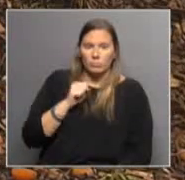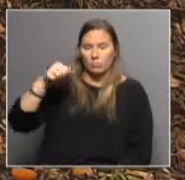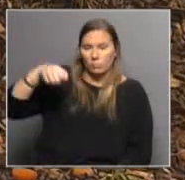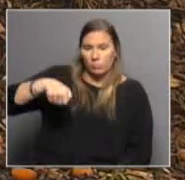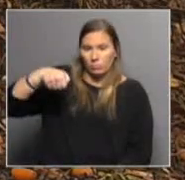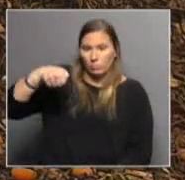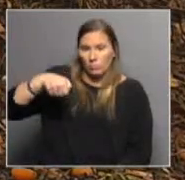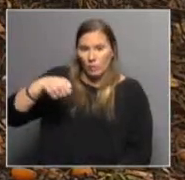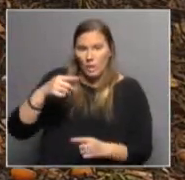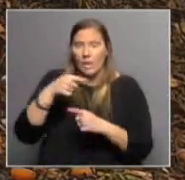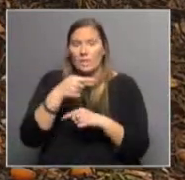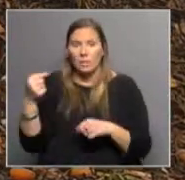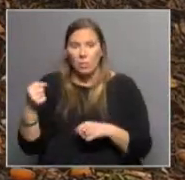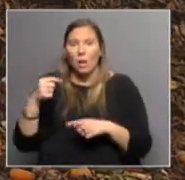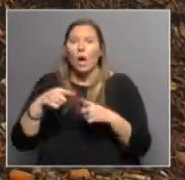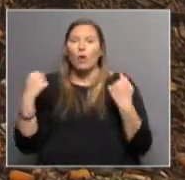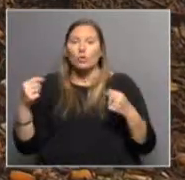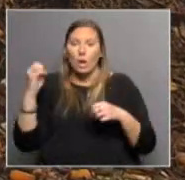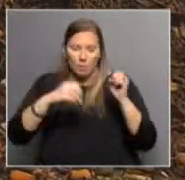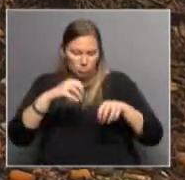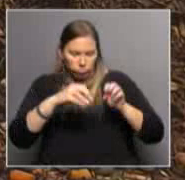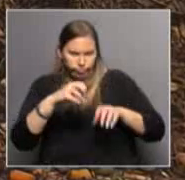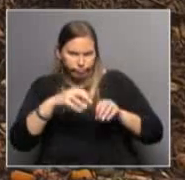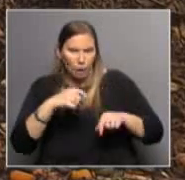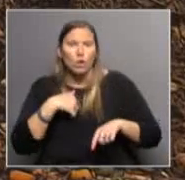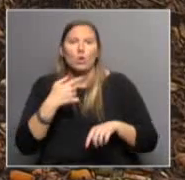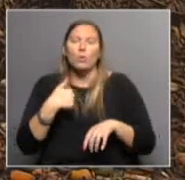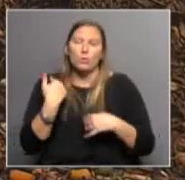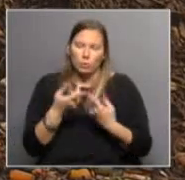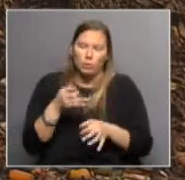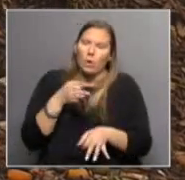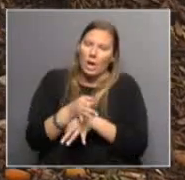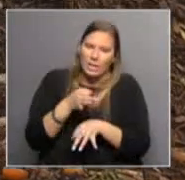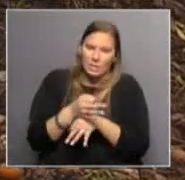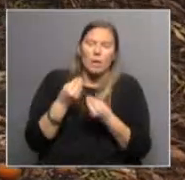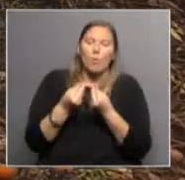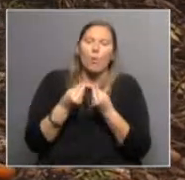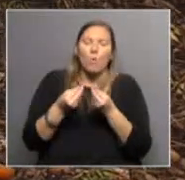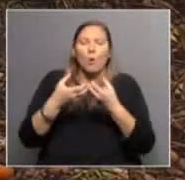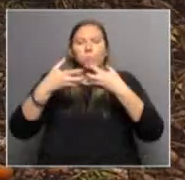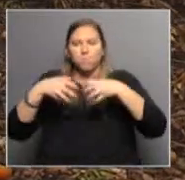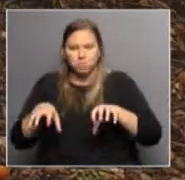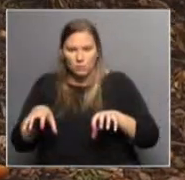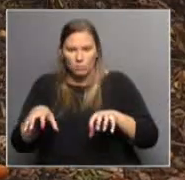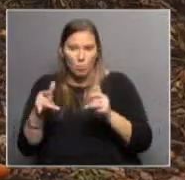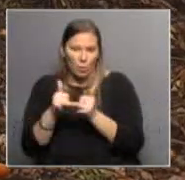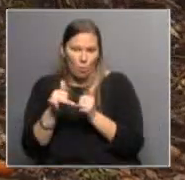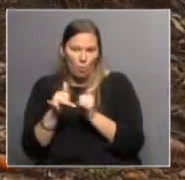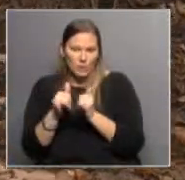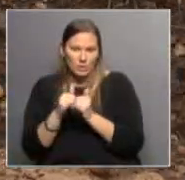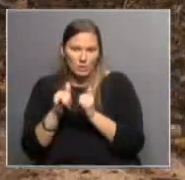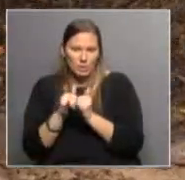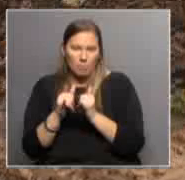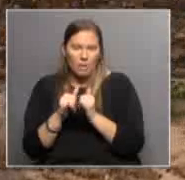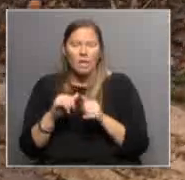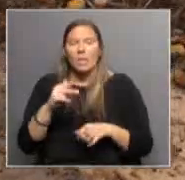Durante la semana los hogares vuelcan esos residuos, nosotros les enseñamos cómo clasificar vía WhatsApp. Y bueno, a los 3 meses se les entrega esta